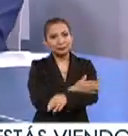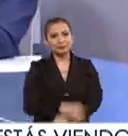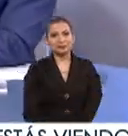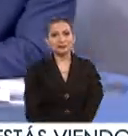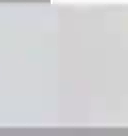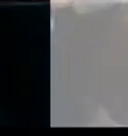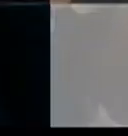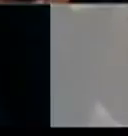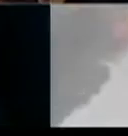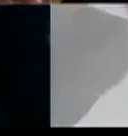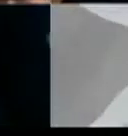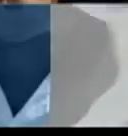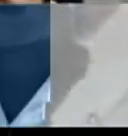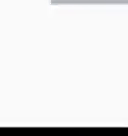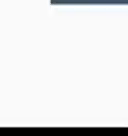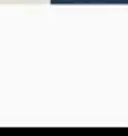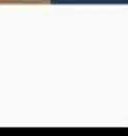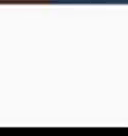acompáñenos.